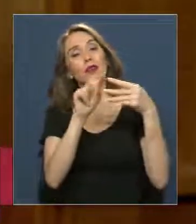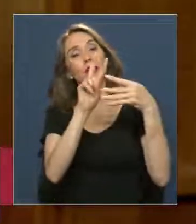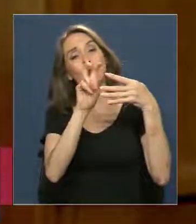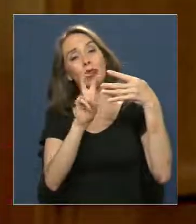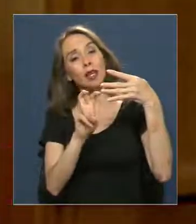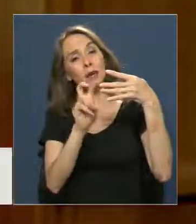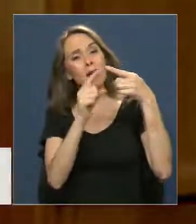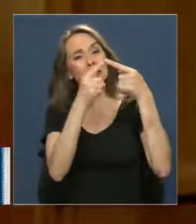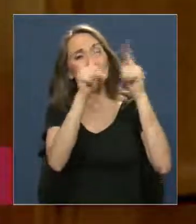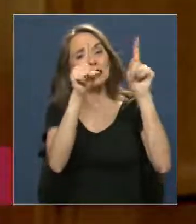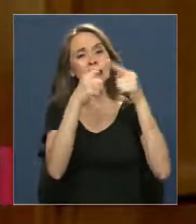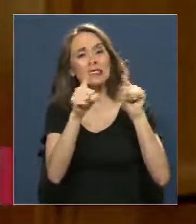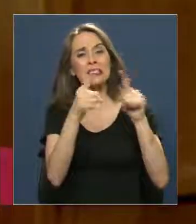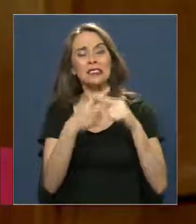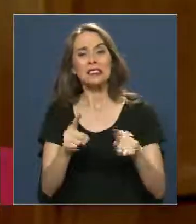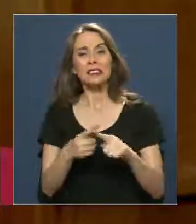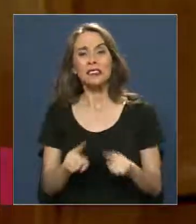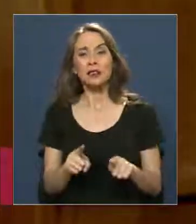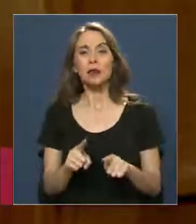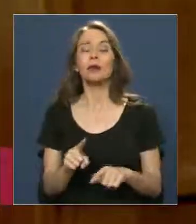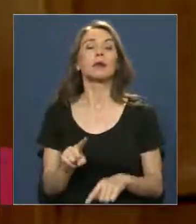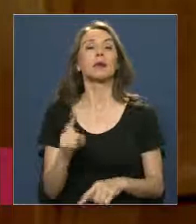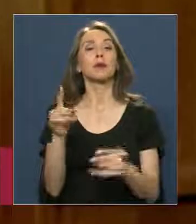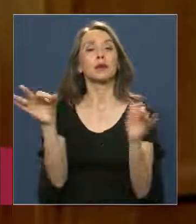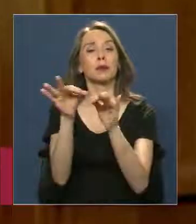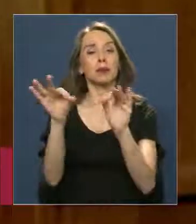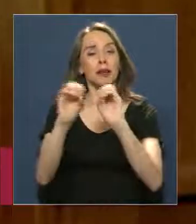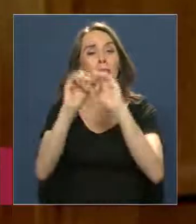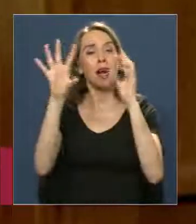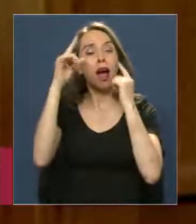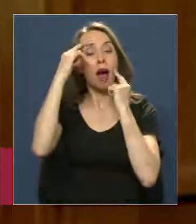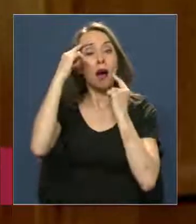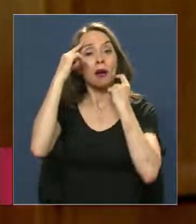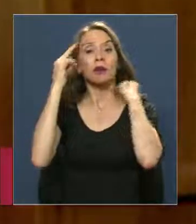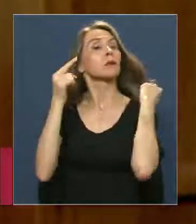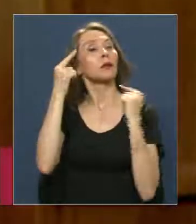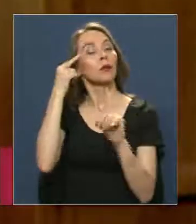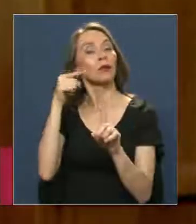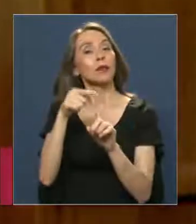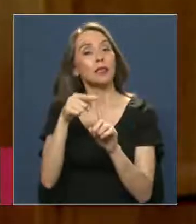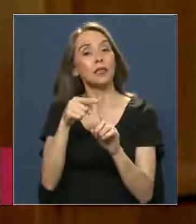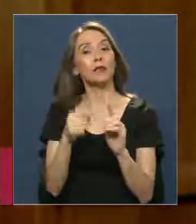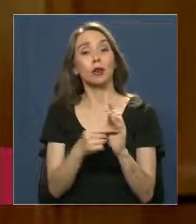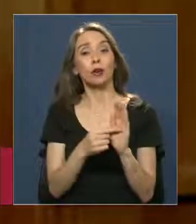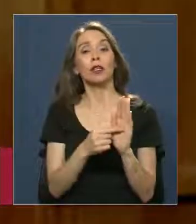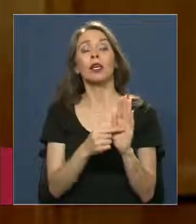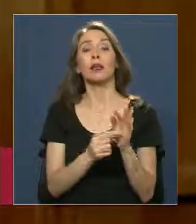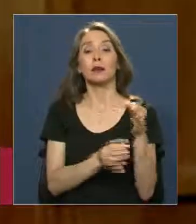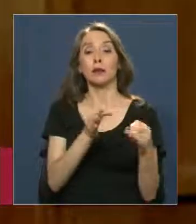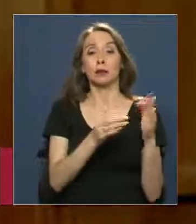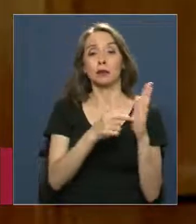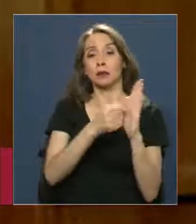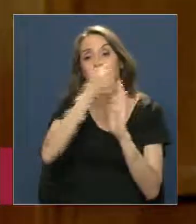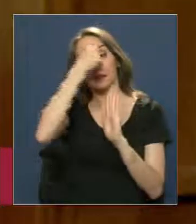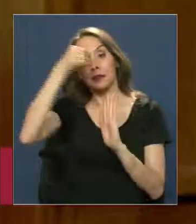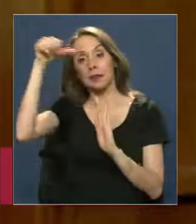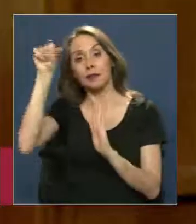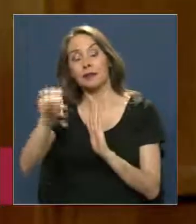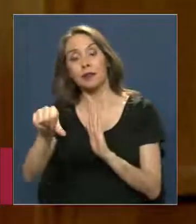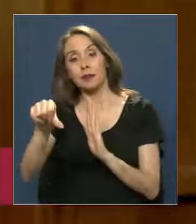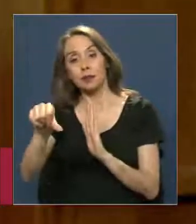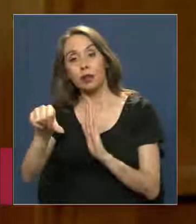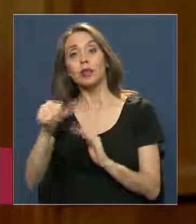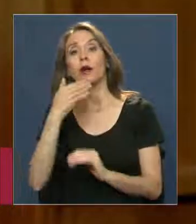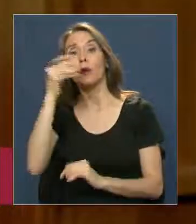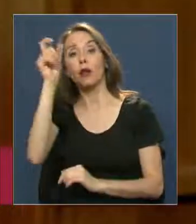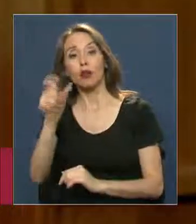sí. Primero que todo, para que tengamos claro, en primer lugar busca sancionar penalmente la incitación directa a